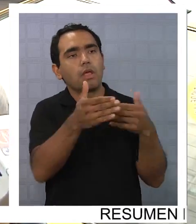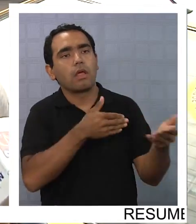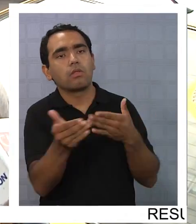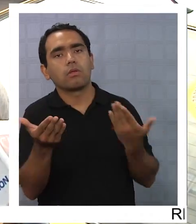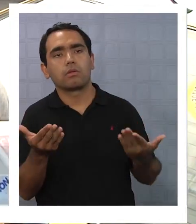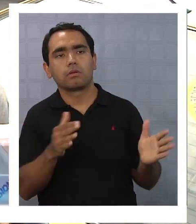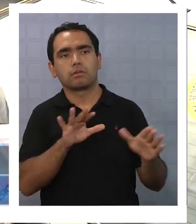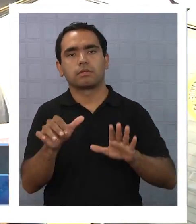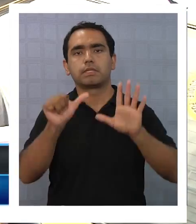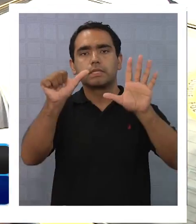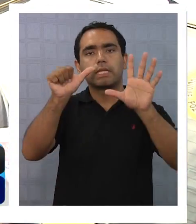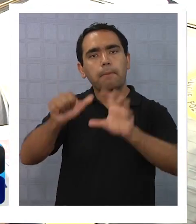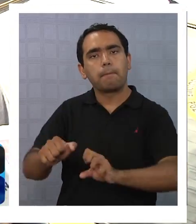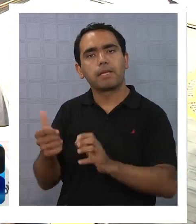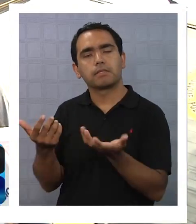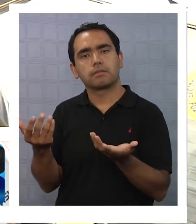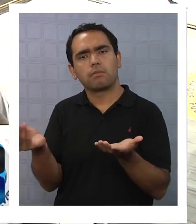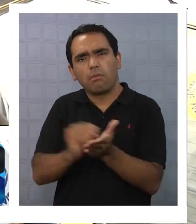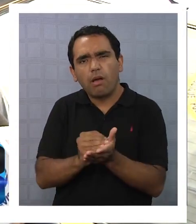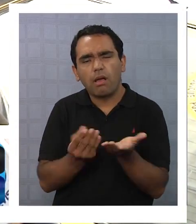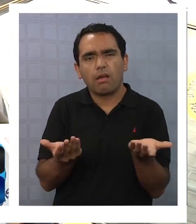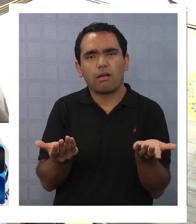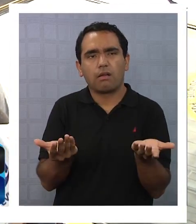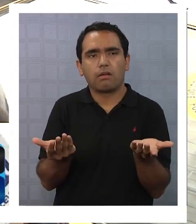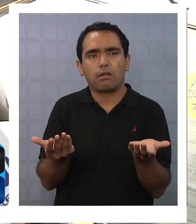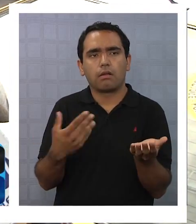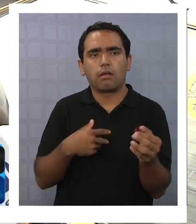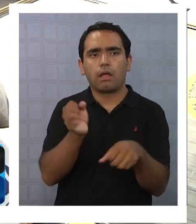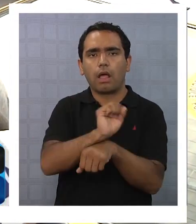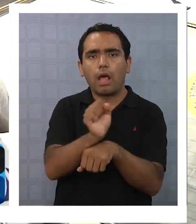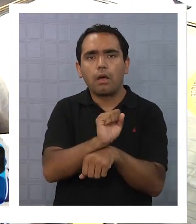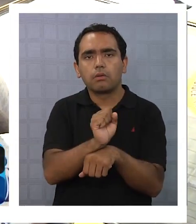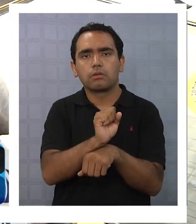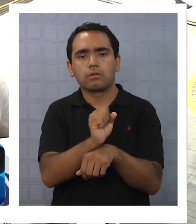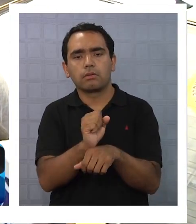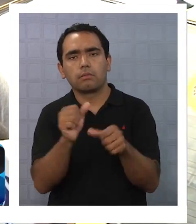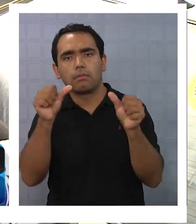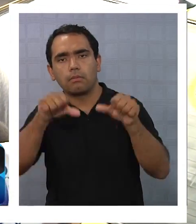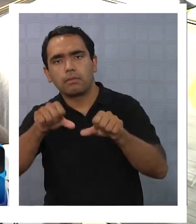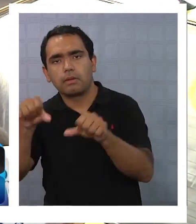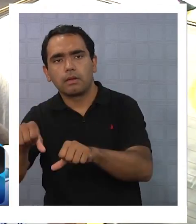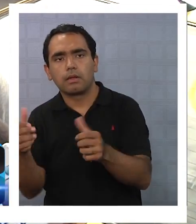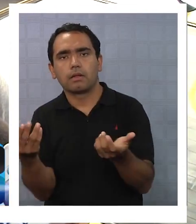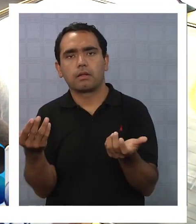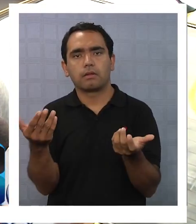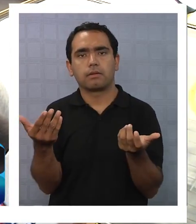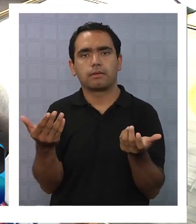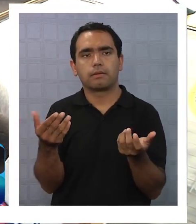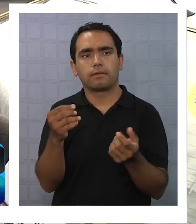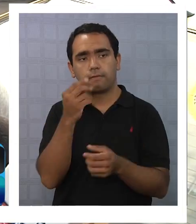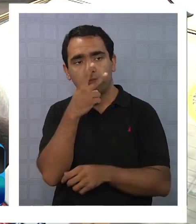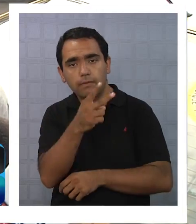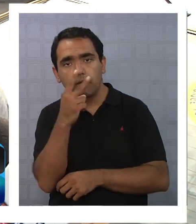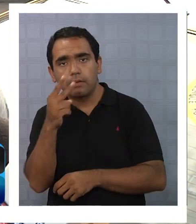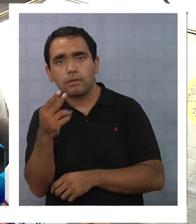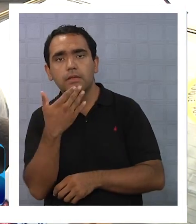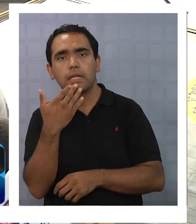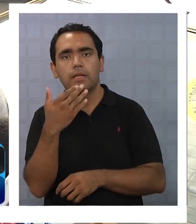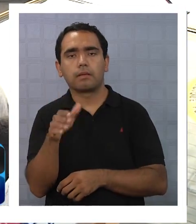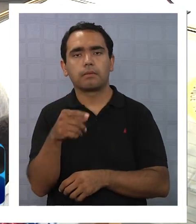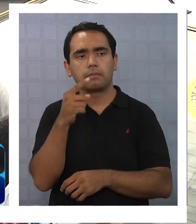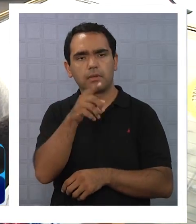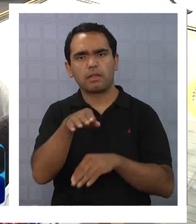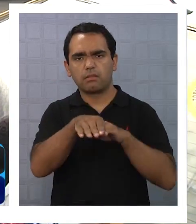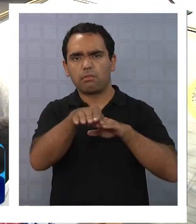Ahora 6 meses más, que los vehículos se deterioran, vemos permanentemente, aparte del desvío que hay,